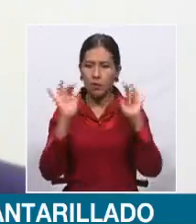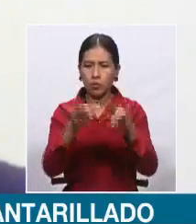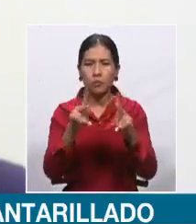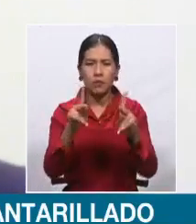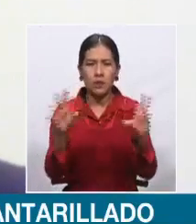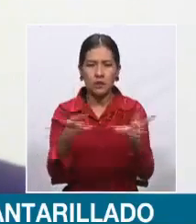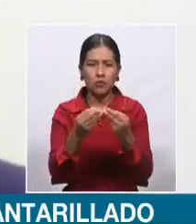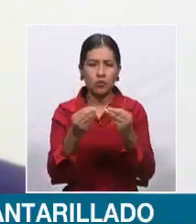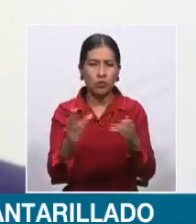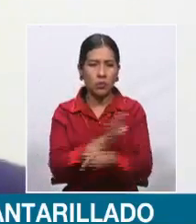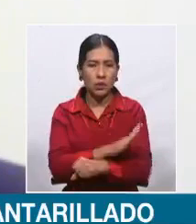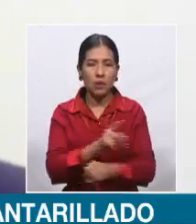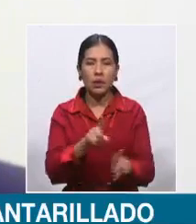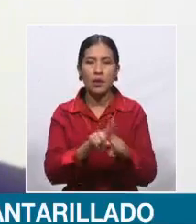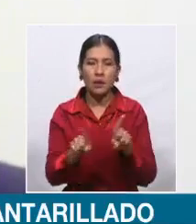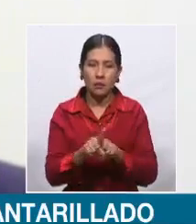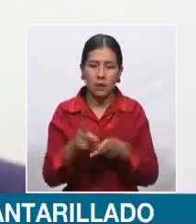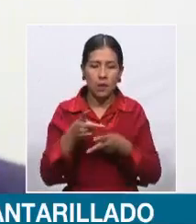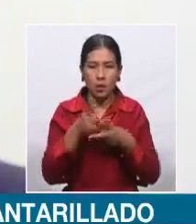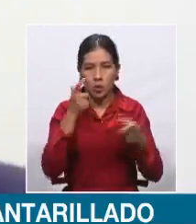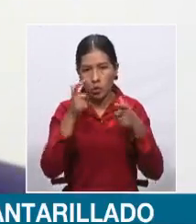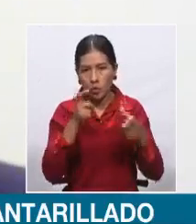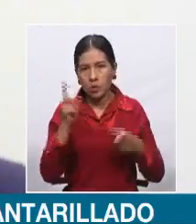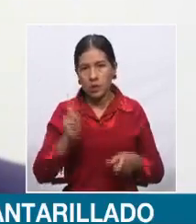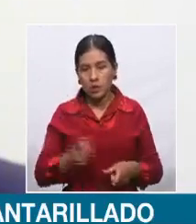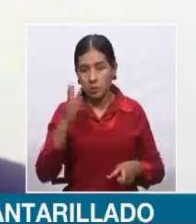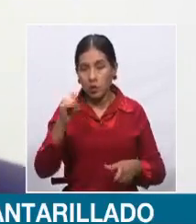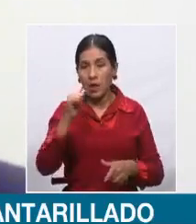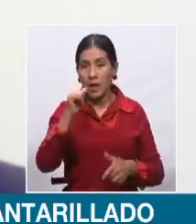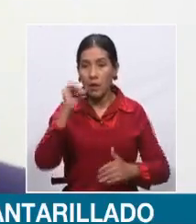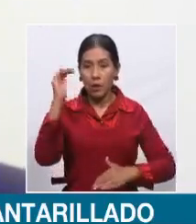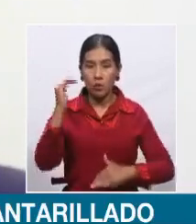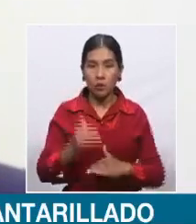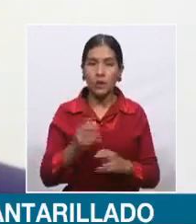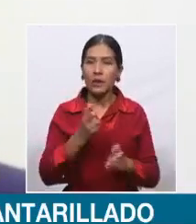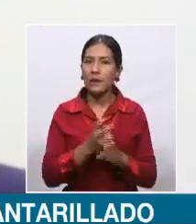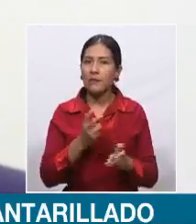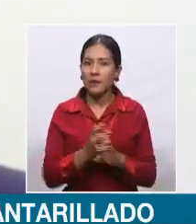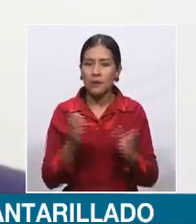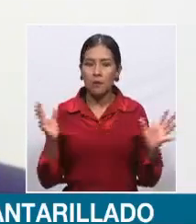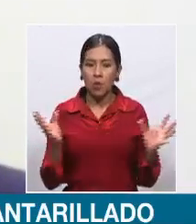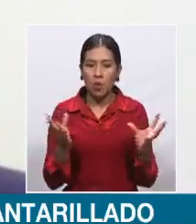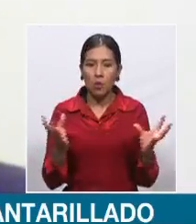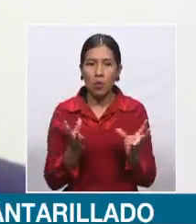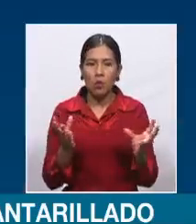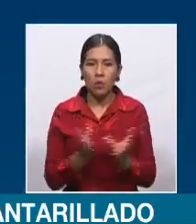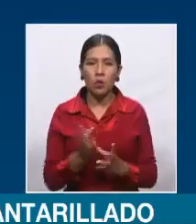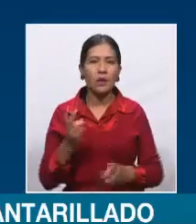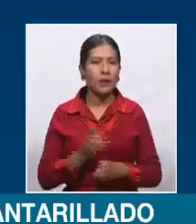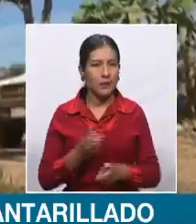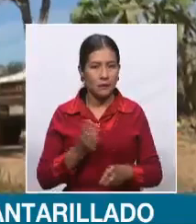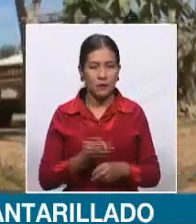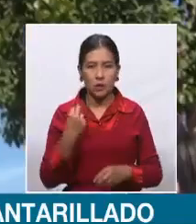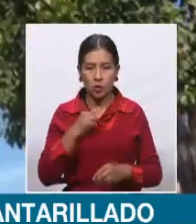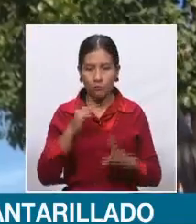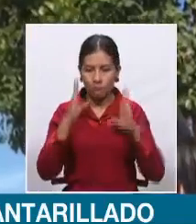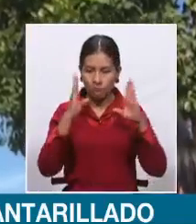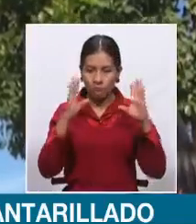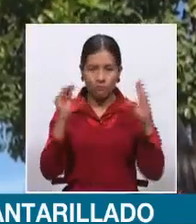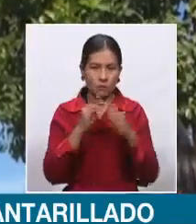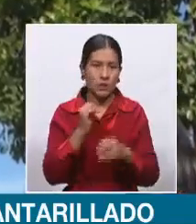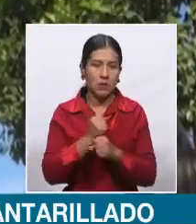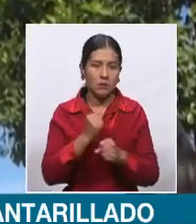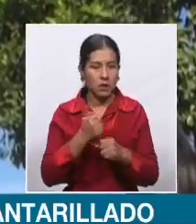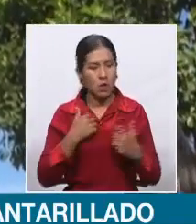población, el recurso hídrico está siendo más escaso, y por ello también estamos tomando esta otra acción